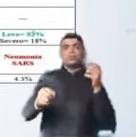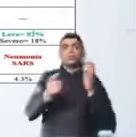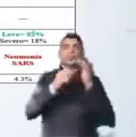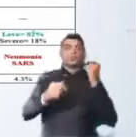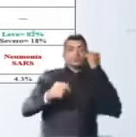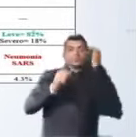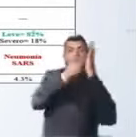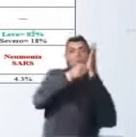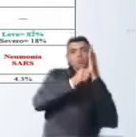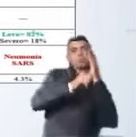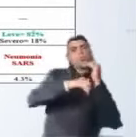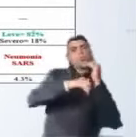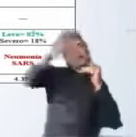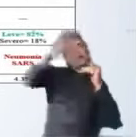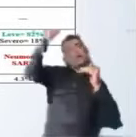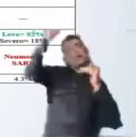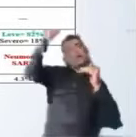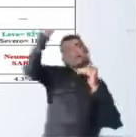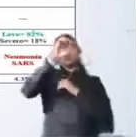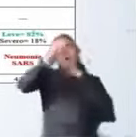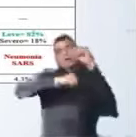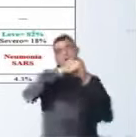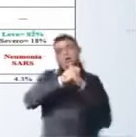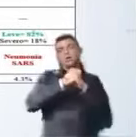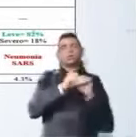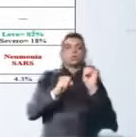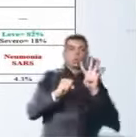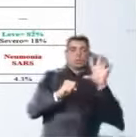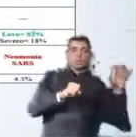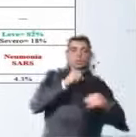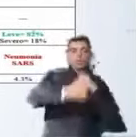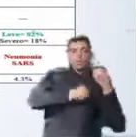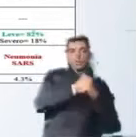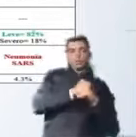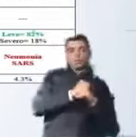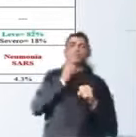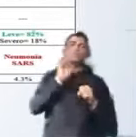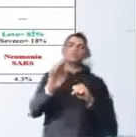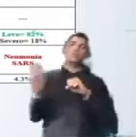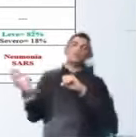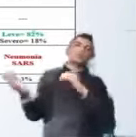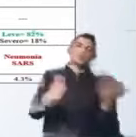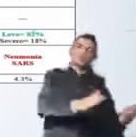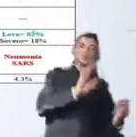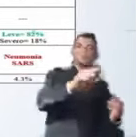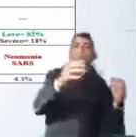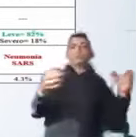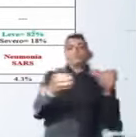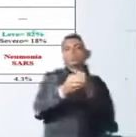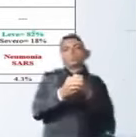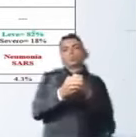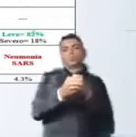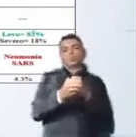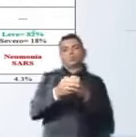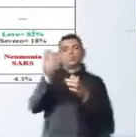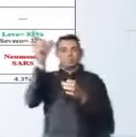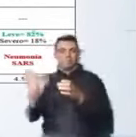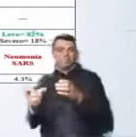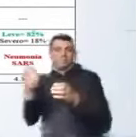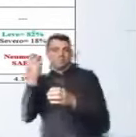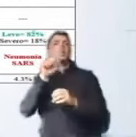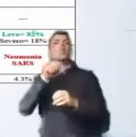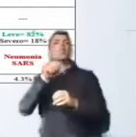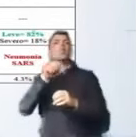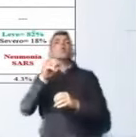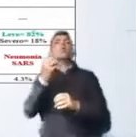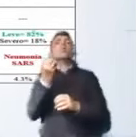años, 45, y en la parte inferior vemos la mortalidad de esos grupos de pacientes, que ninguno sobrepasa el 5%.